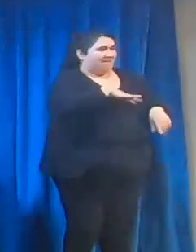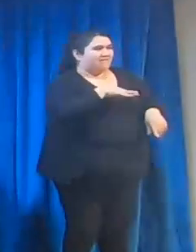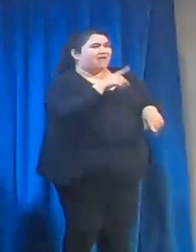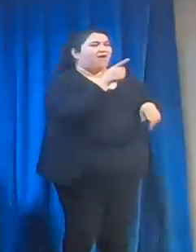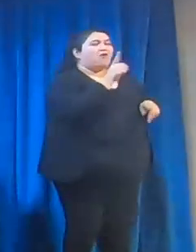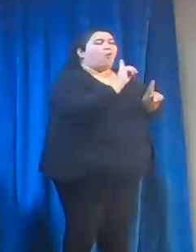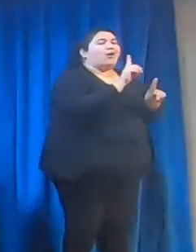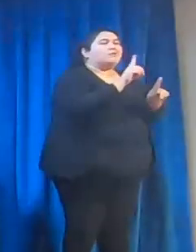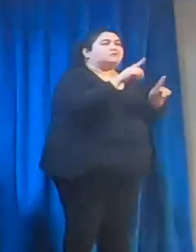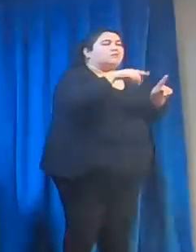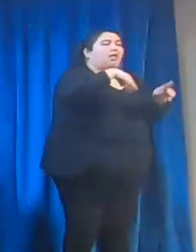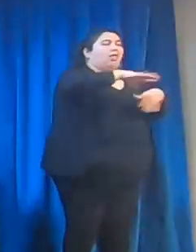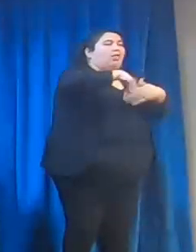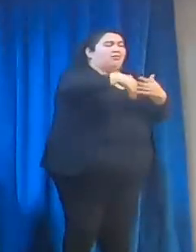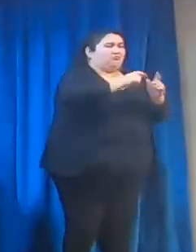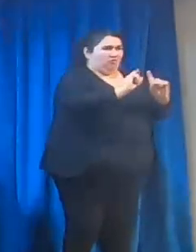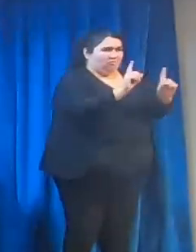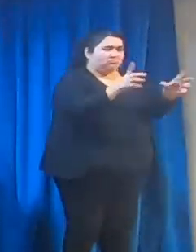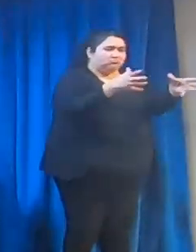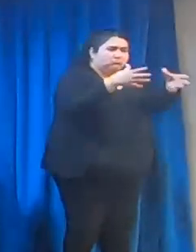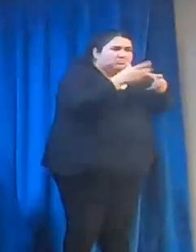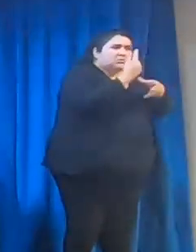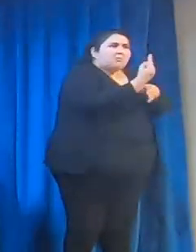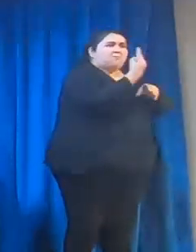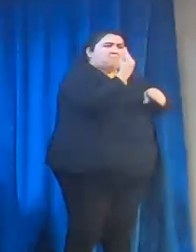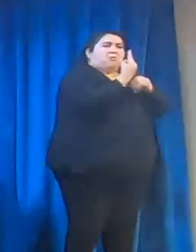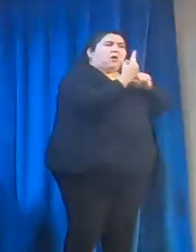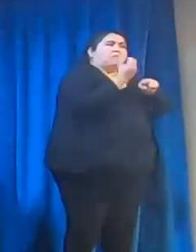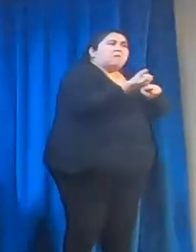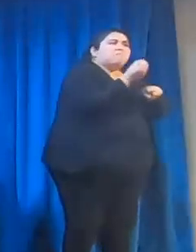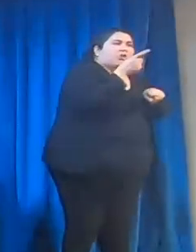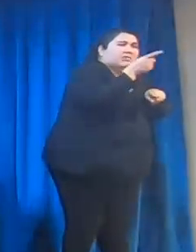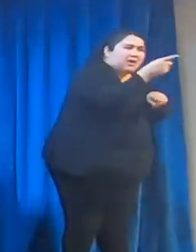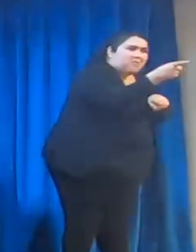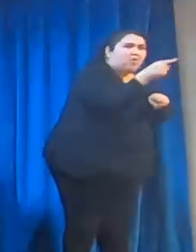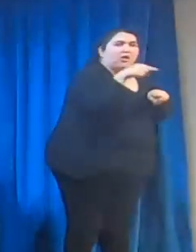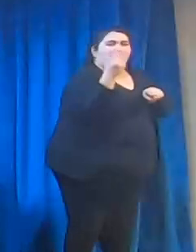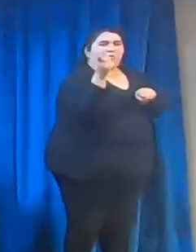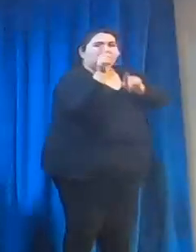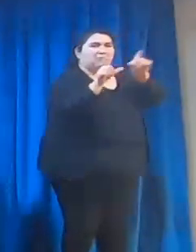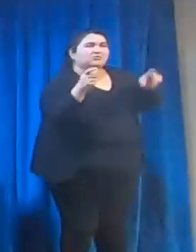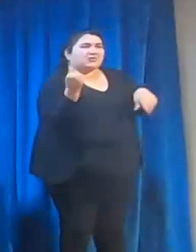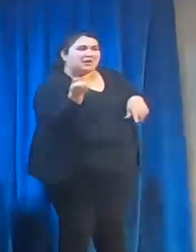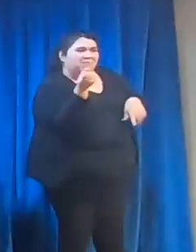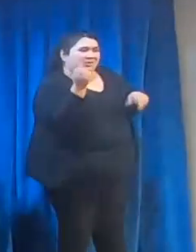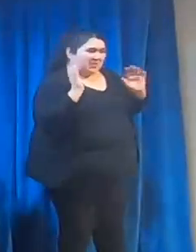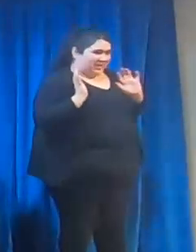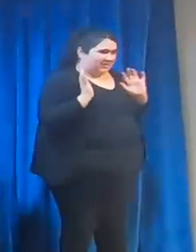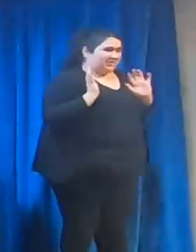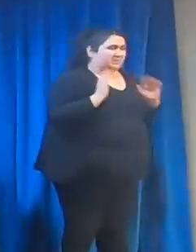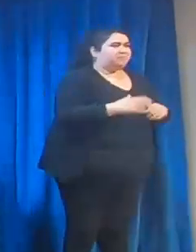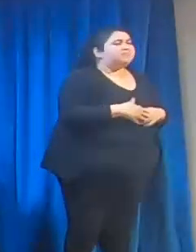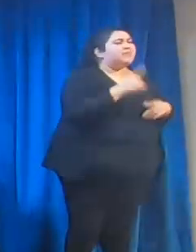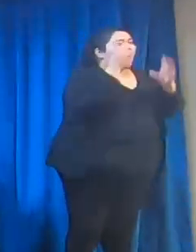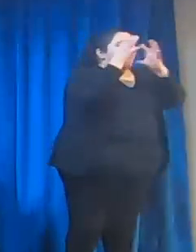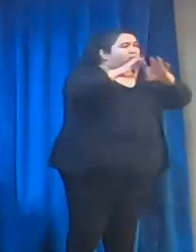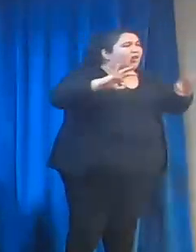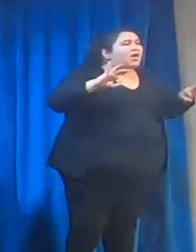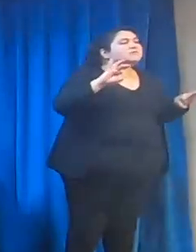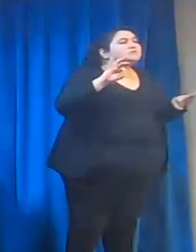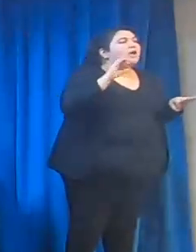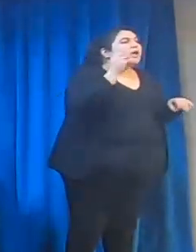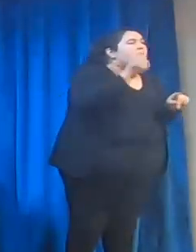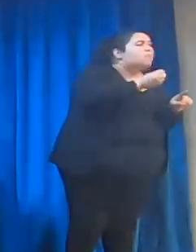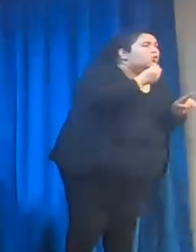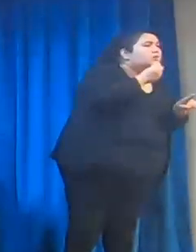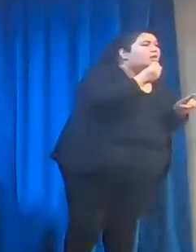vos. Soy yo, pero sos vos, me importás como me importa el de al lado. Fíjense estas frases, ¿no? Me importás,